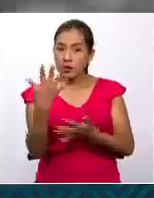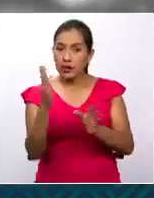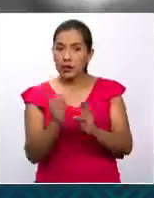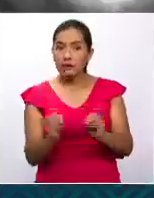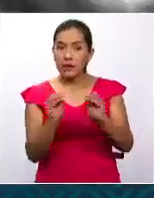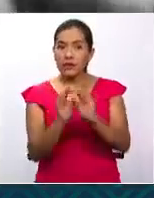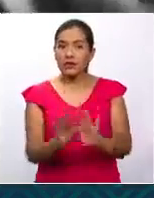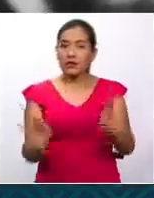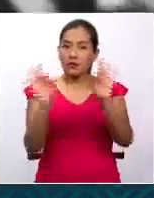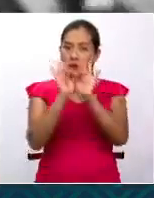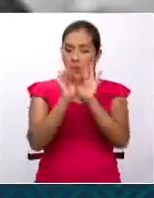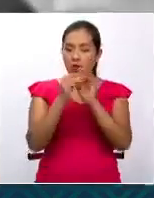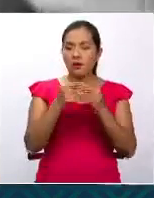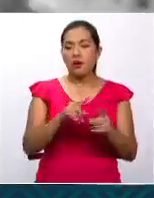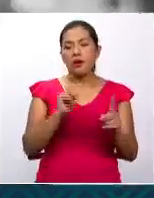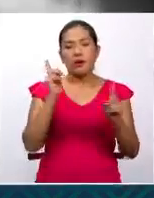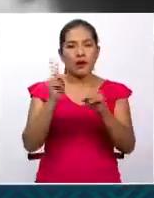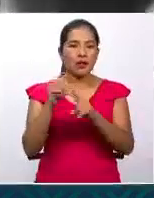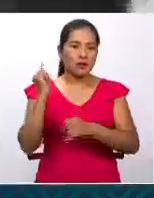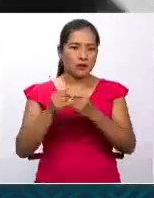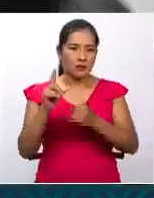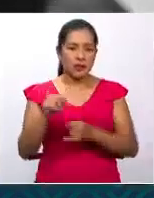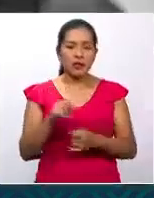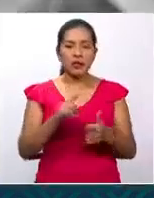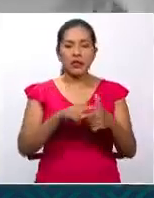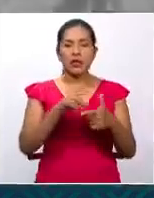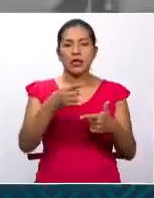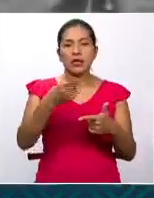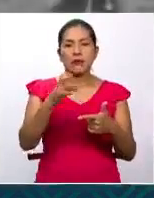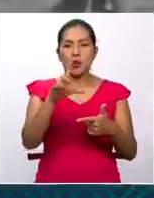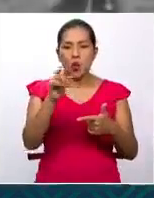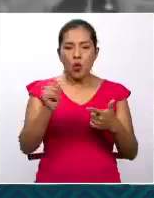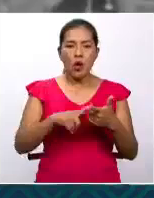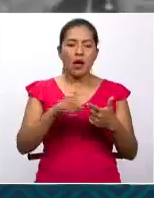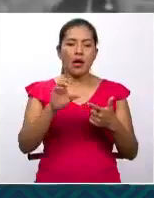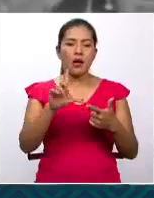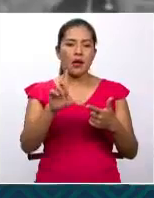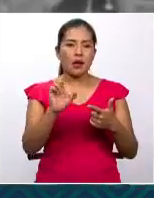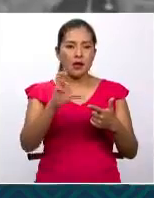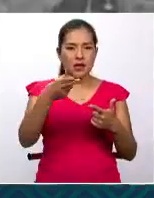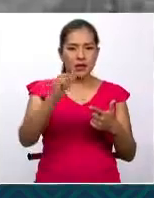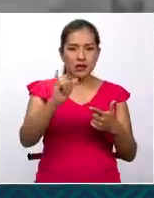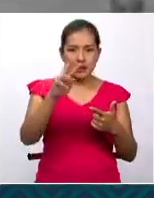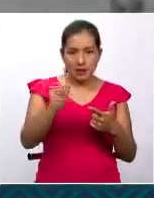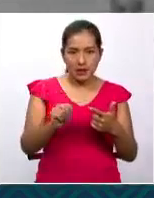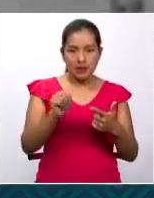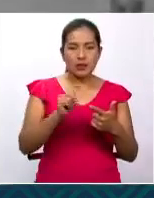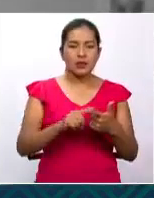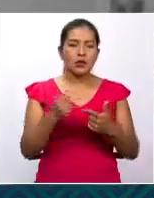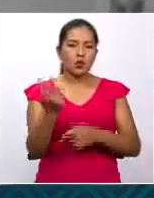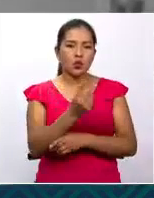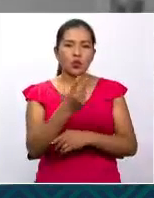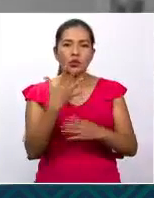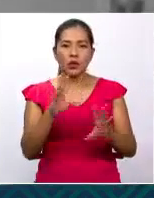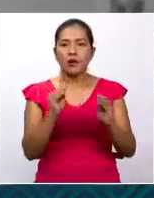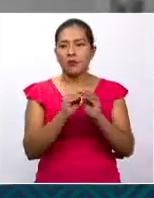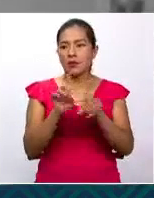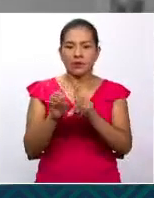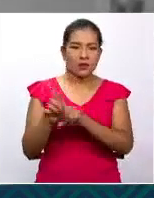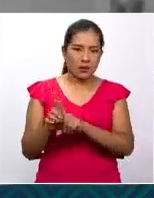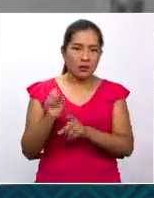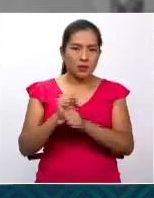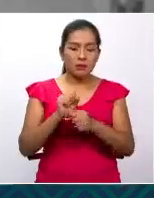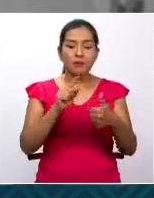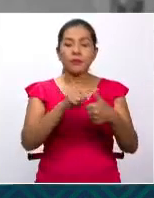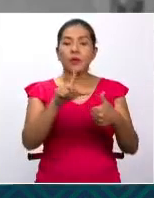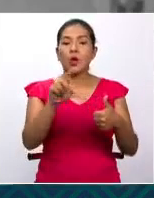sociales hasta finales del siglo XX, Guillermo Lora y Juan Lechino Kendo, jefe del Partido Obrero Revolucionario, de tendencia trotskista. Lora